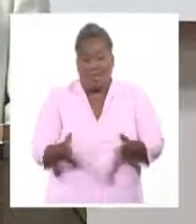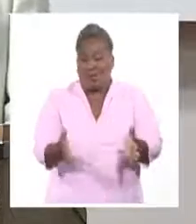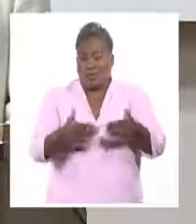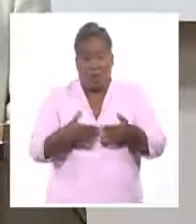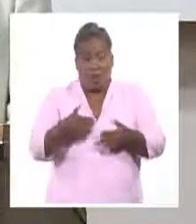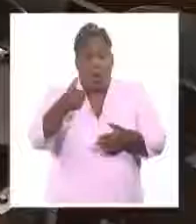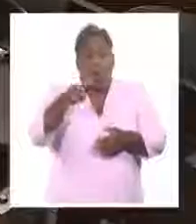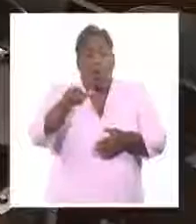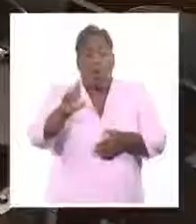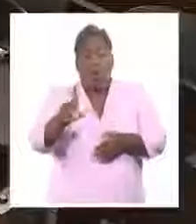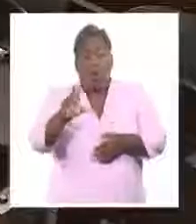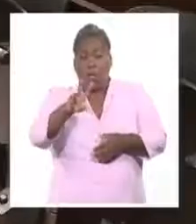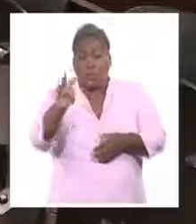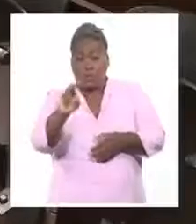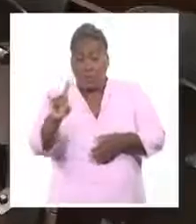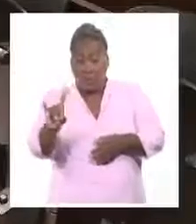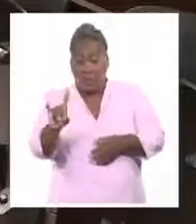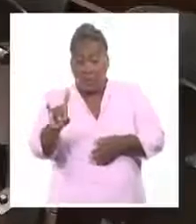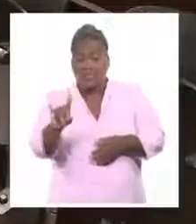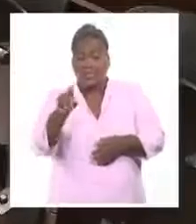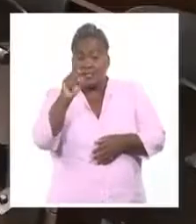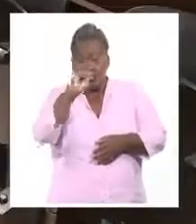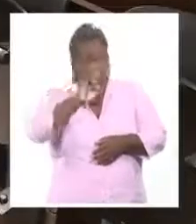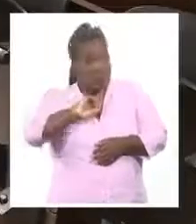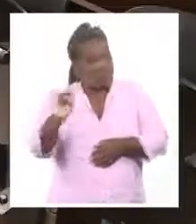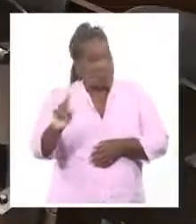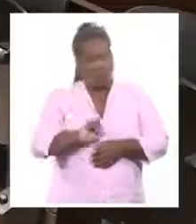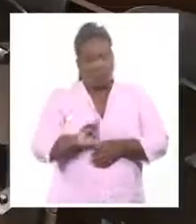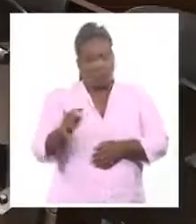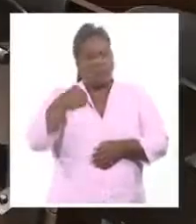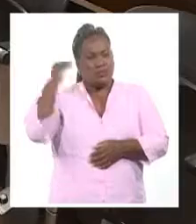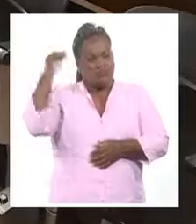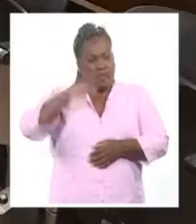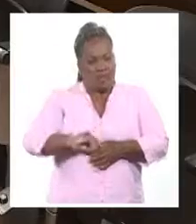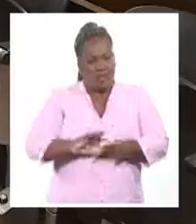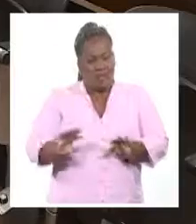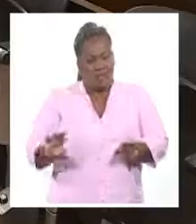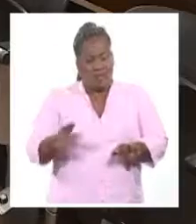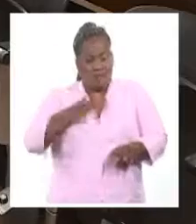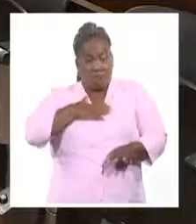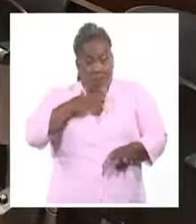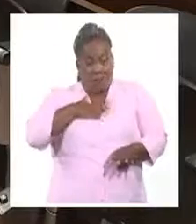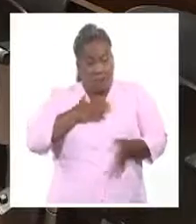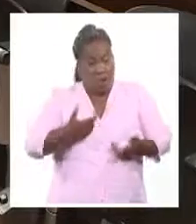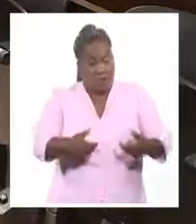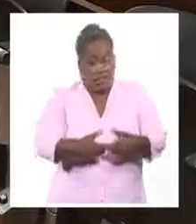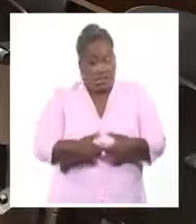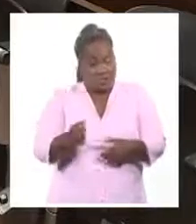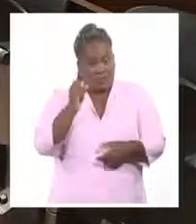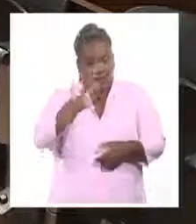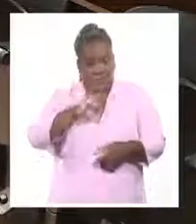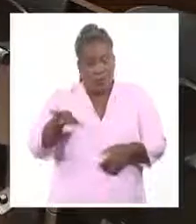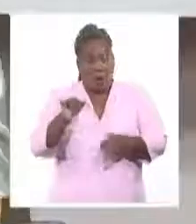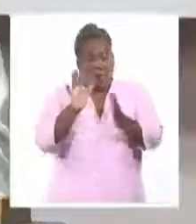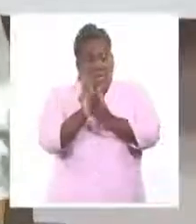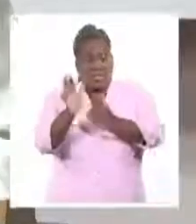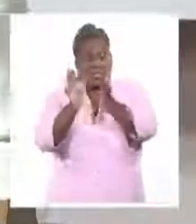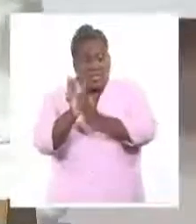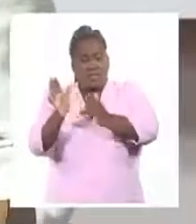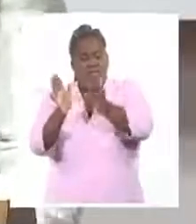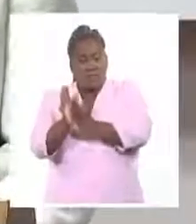junio de 2019, cosa que ya yo sabía porque no terminó ni siquiera para mí, que mes a mes salga el sol por